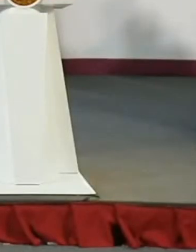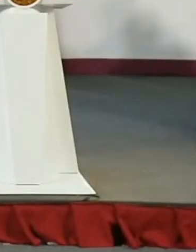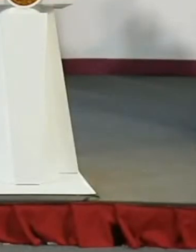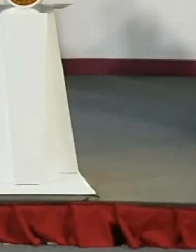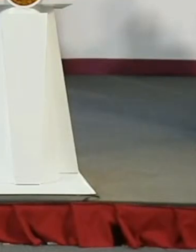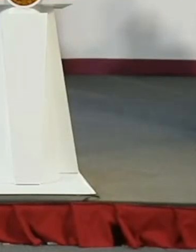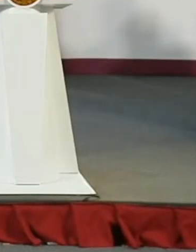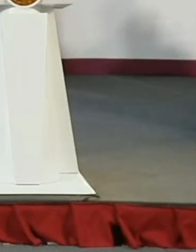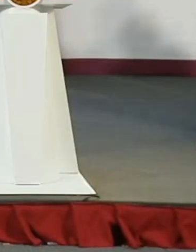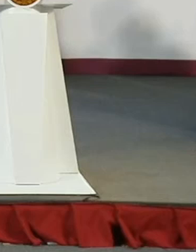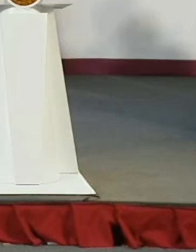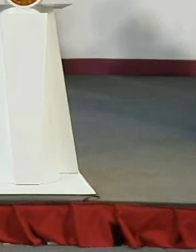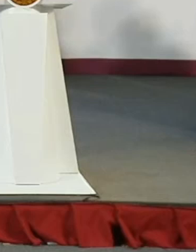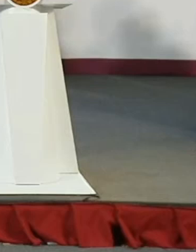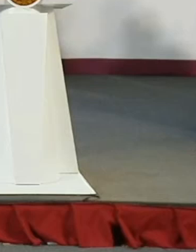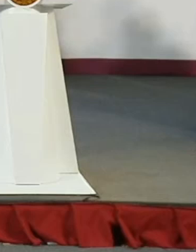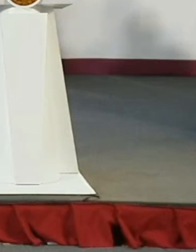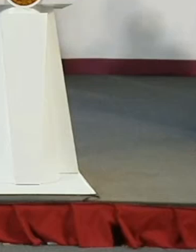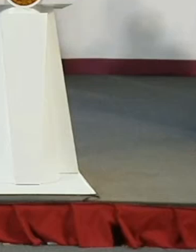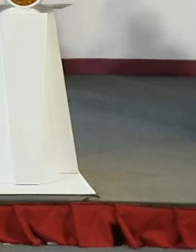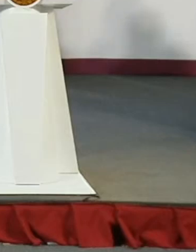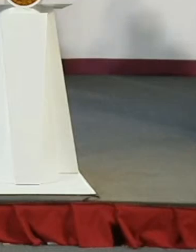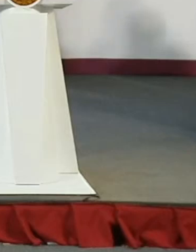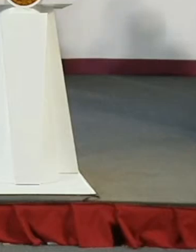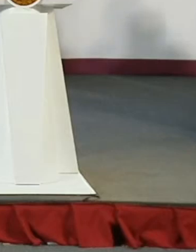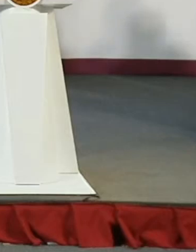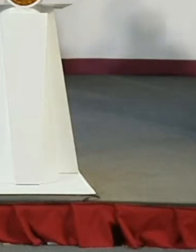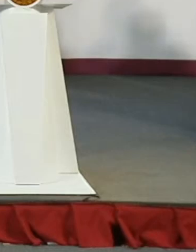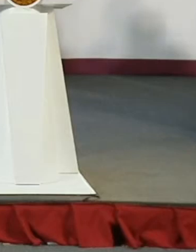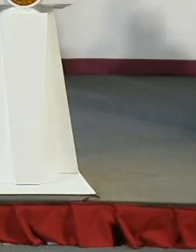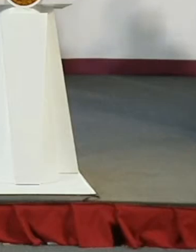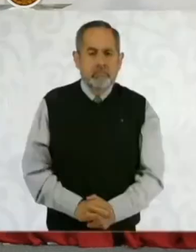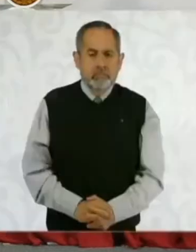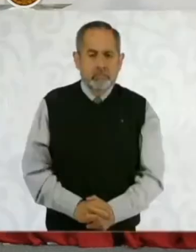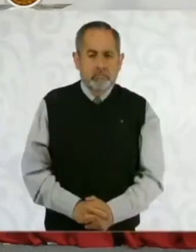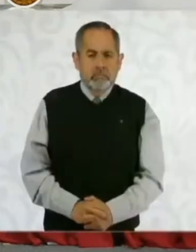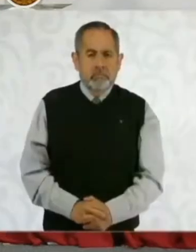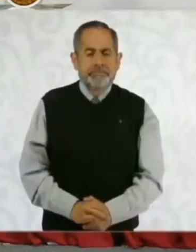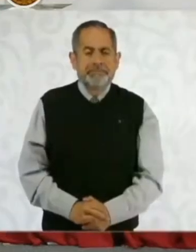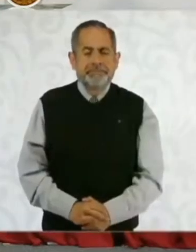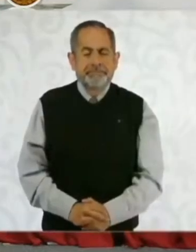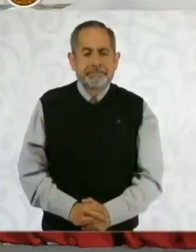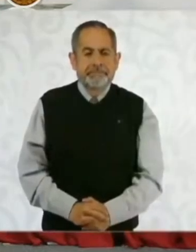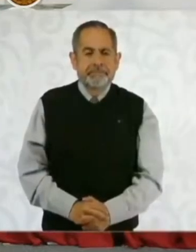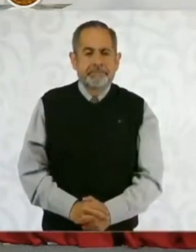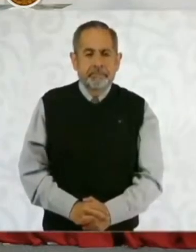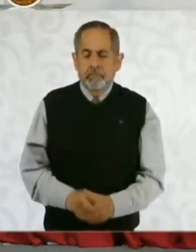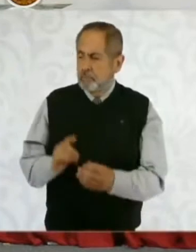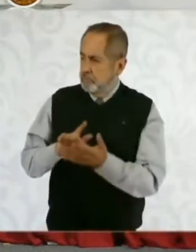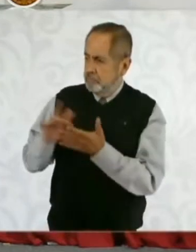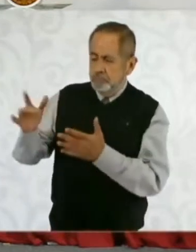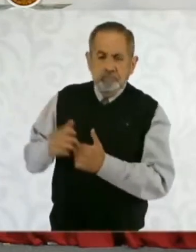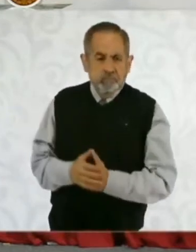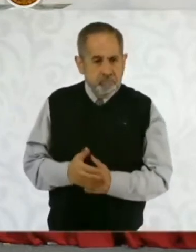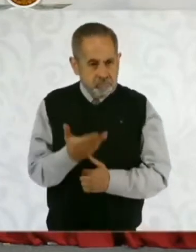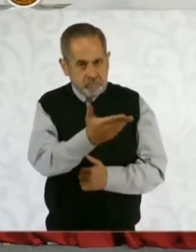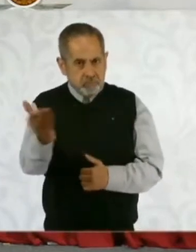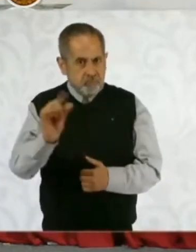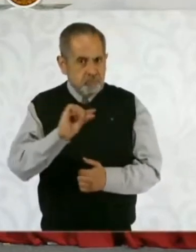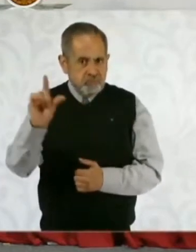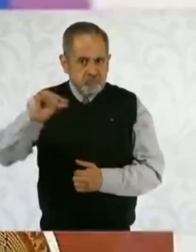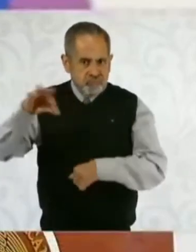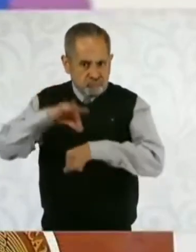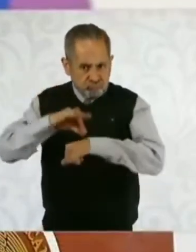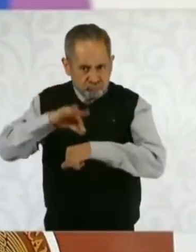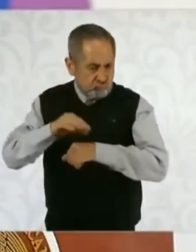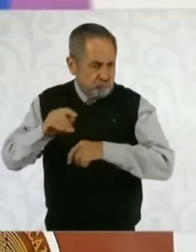Gobierno de México. Segundo piso de la Cuarta Transformación. Muchas gracias. Invitamos a todos los profesionales de